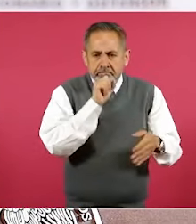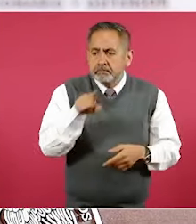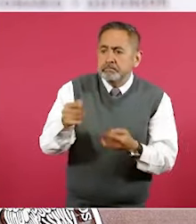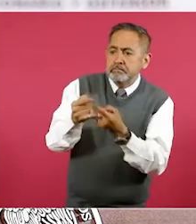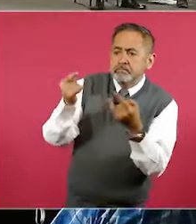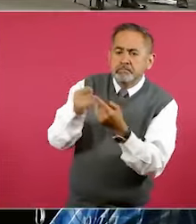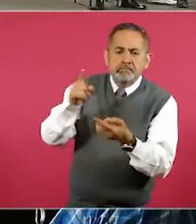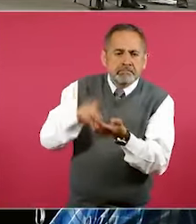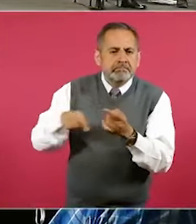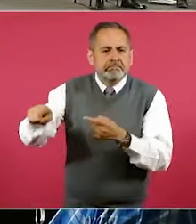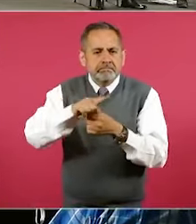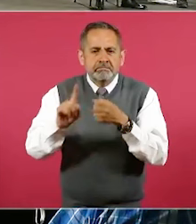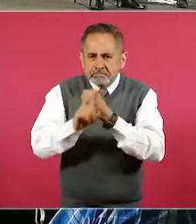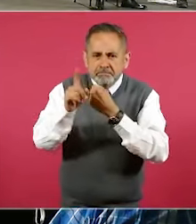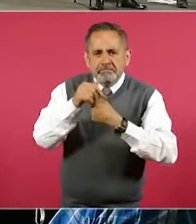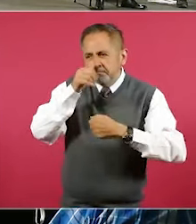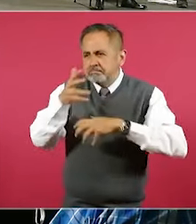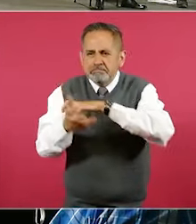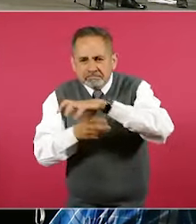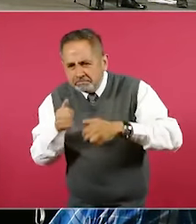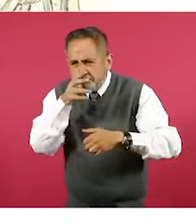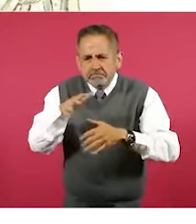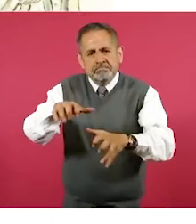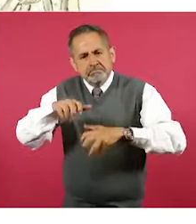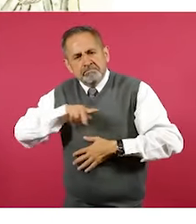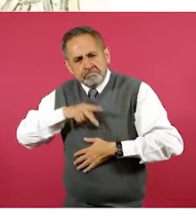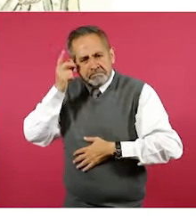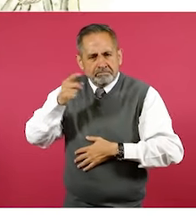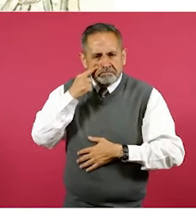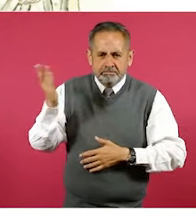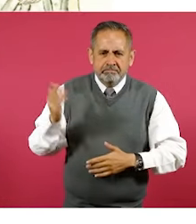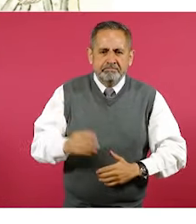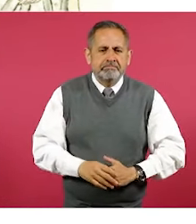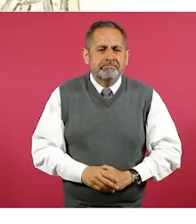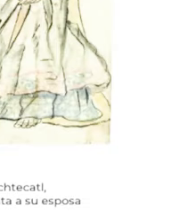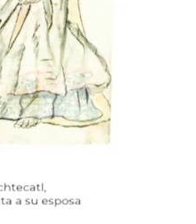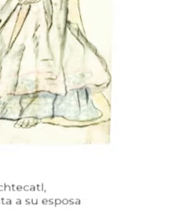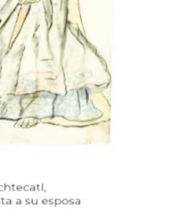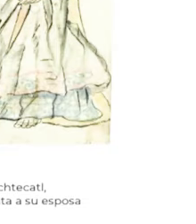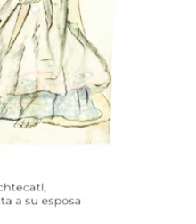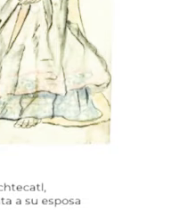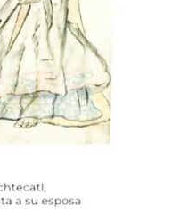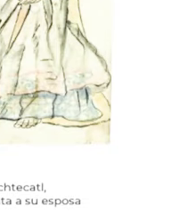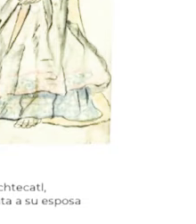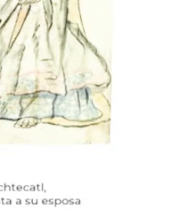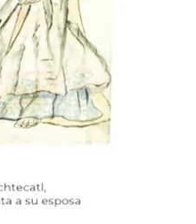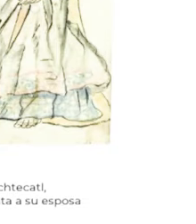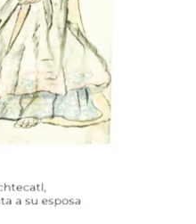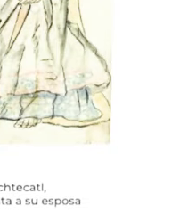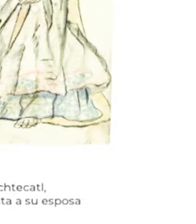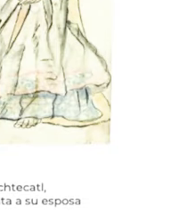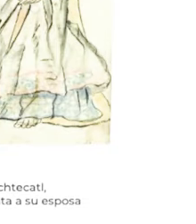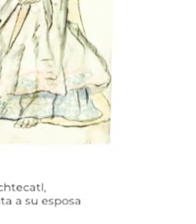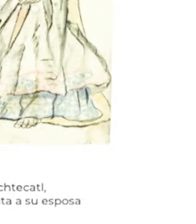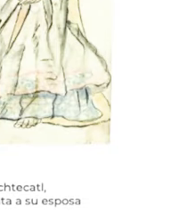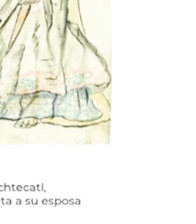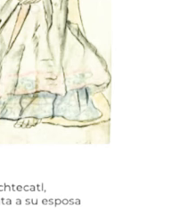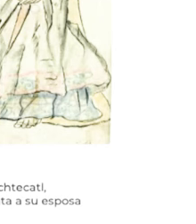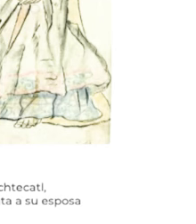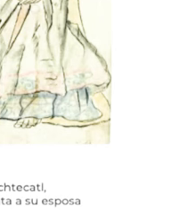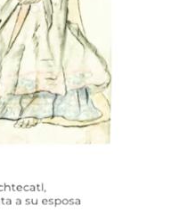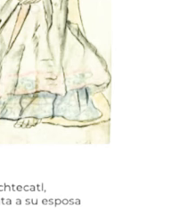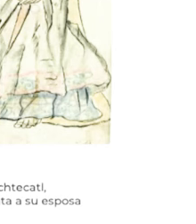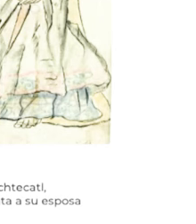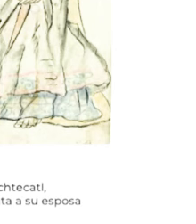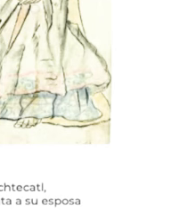comunidades, de las rebeliones y resistencias agrarias de este país, que es parte fundamental de nuestra historia. El lunes nos faltó decir que el Archivo General Agrario